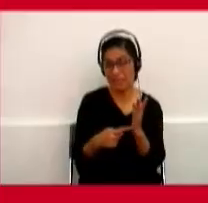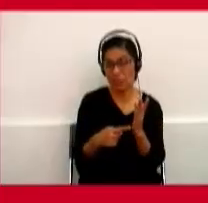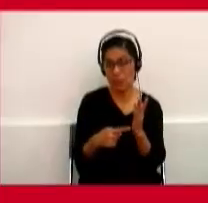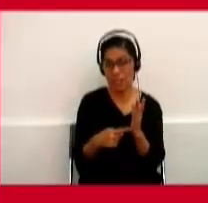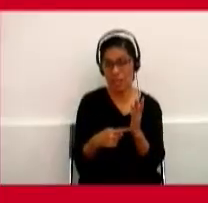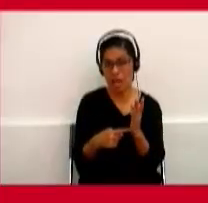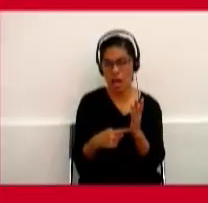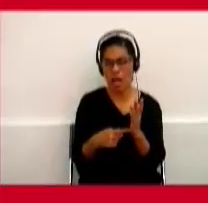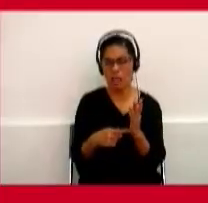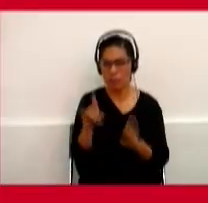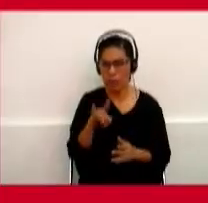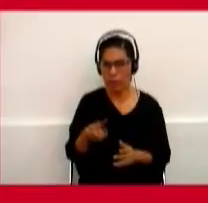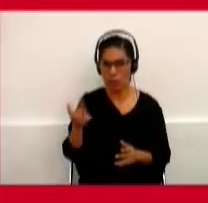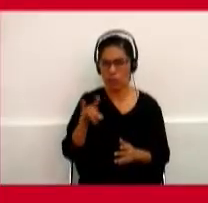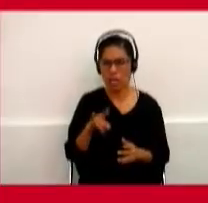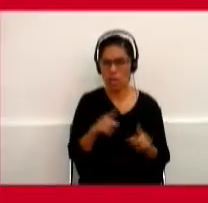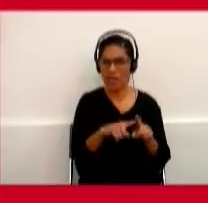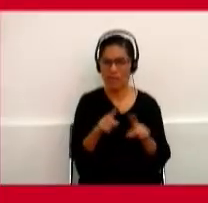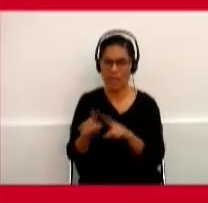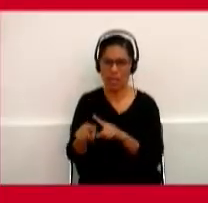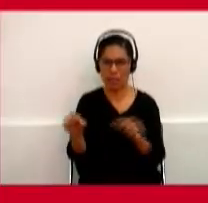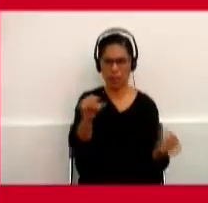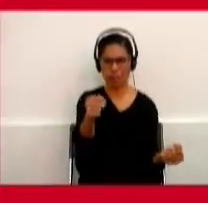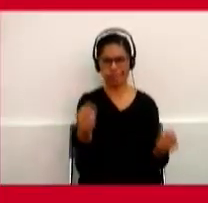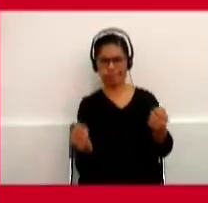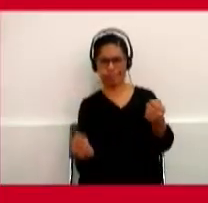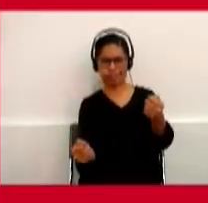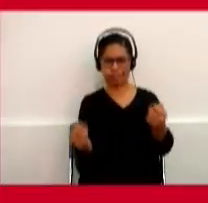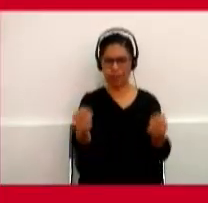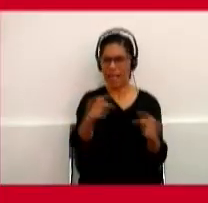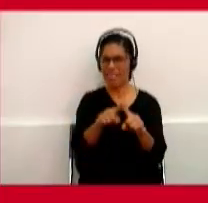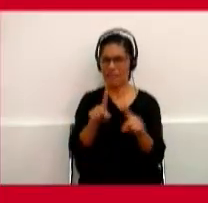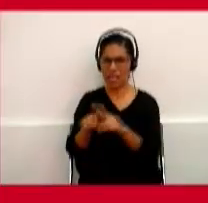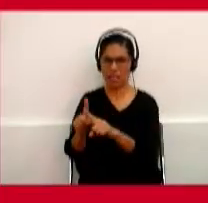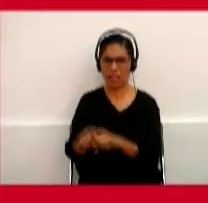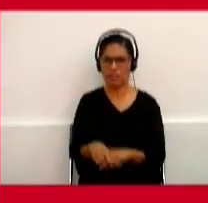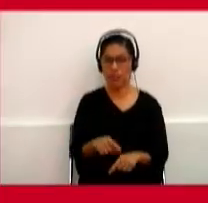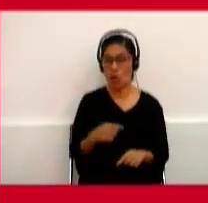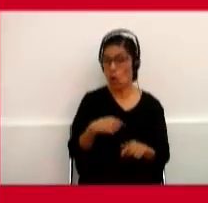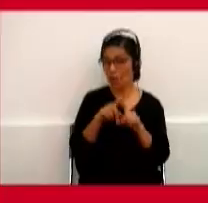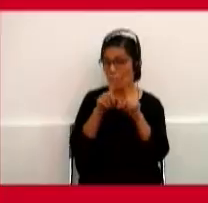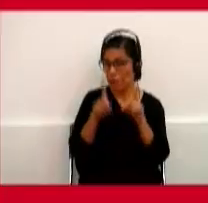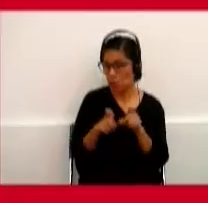ser utilizada con cualquier tipo de camiones, ¿no? Es independiente.